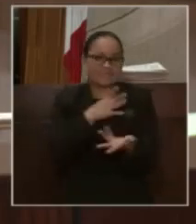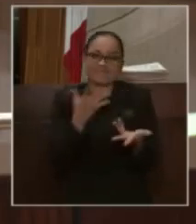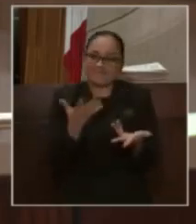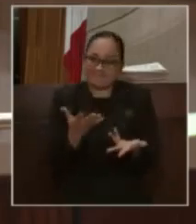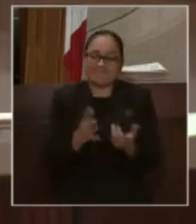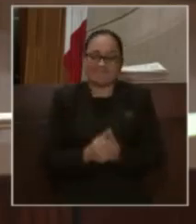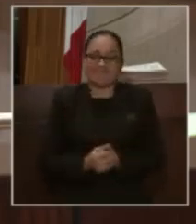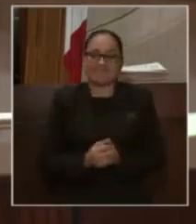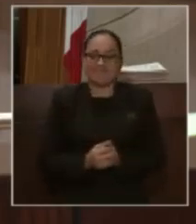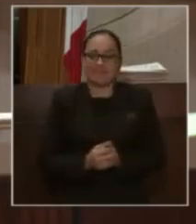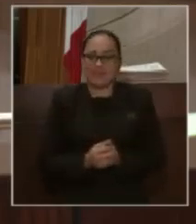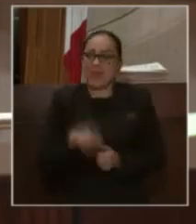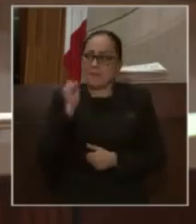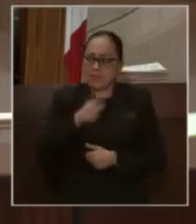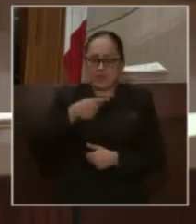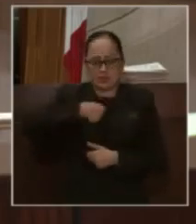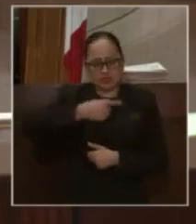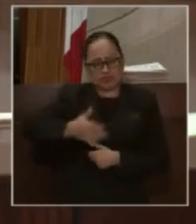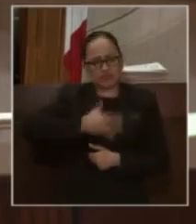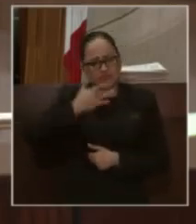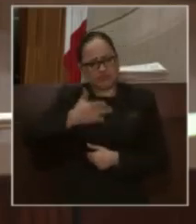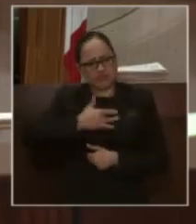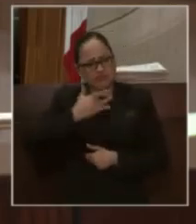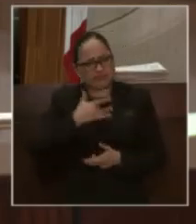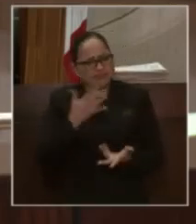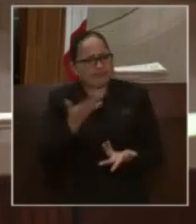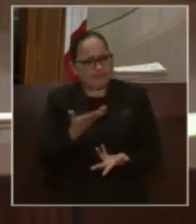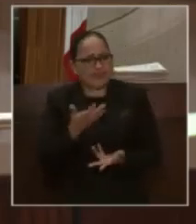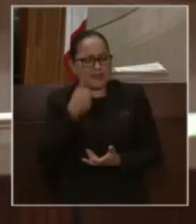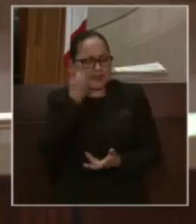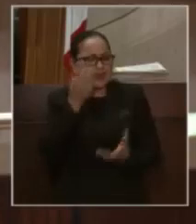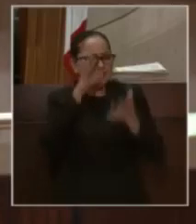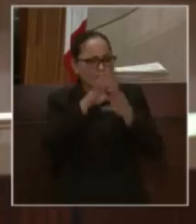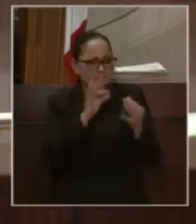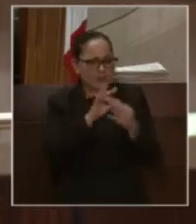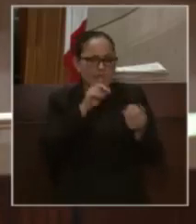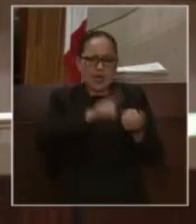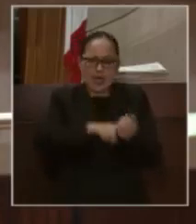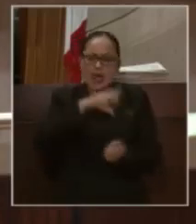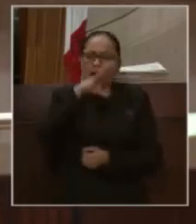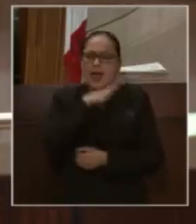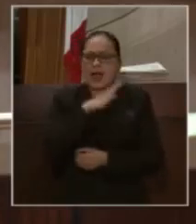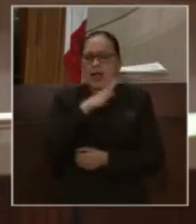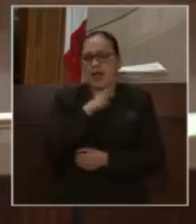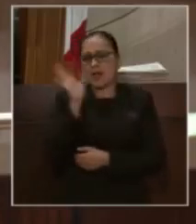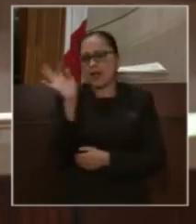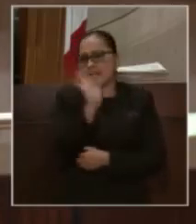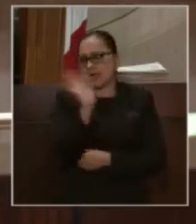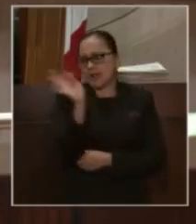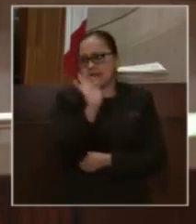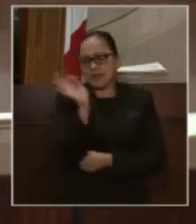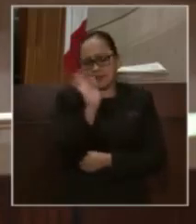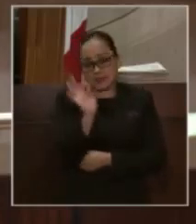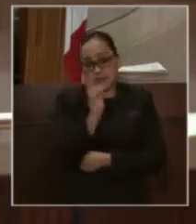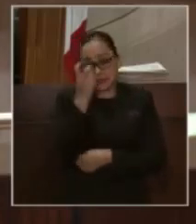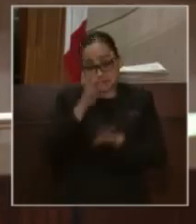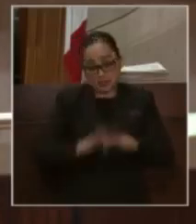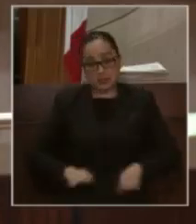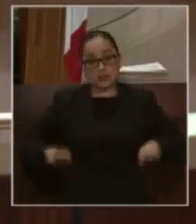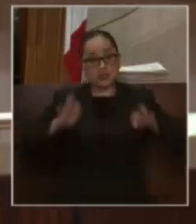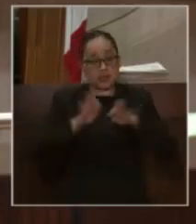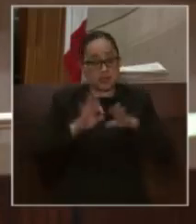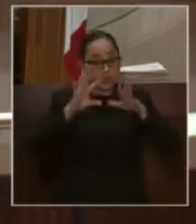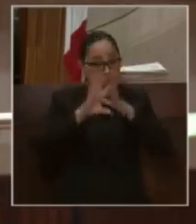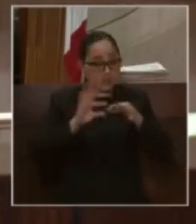de manera también indiciaria yo lo que señalaría es que había ahí, y eso es bien importante aclarar a la